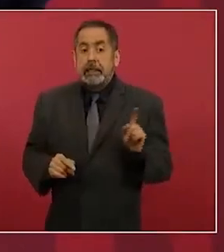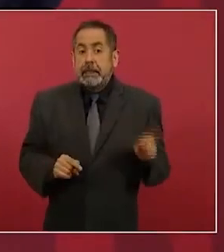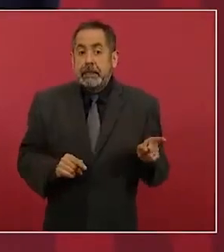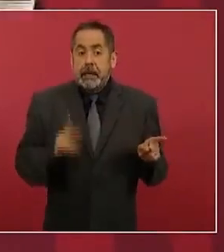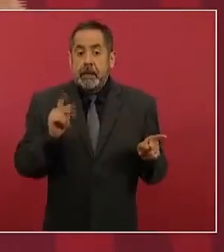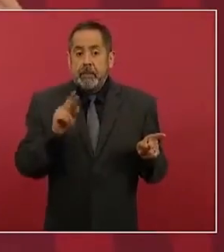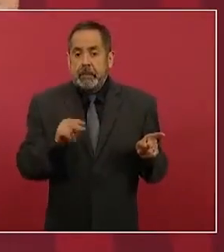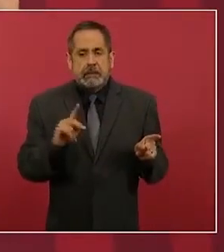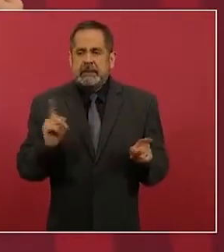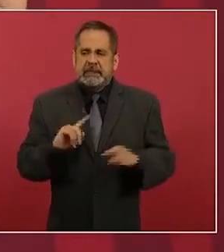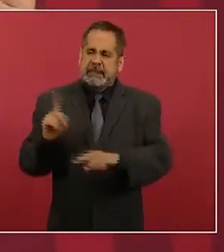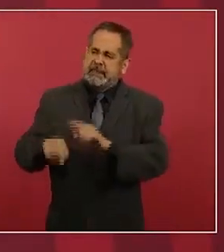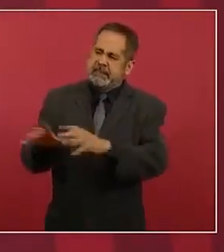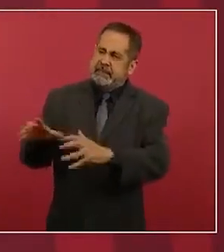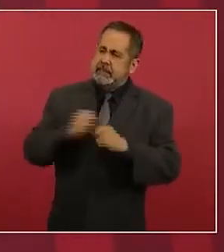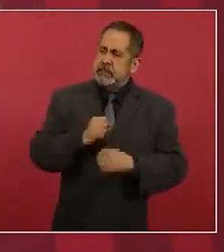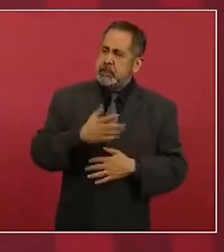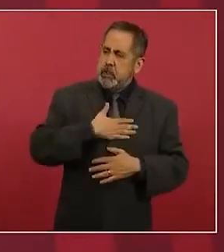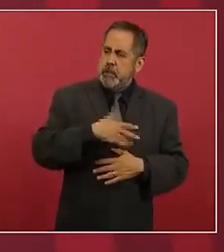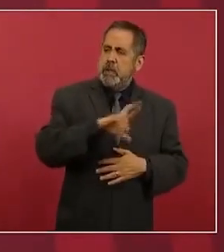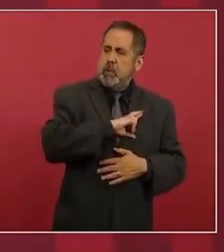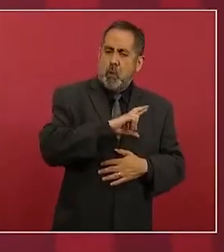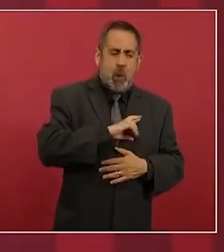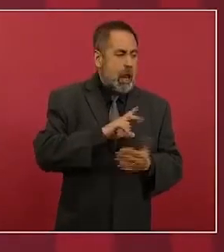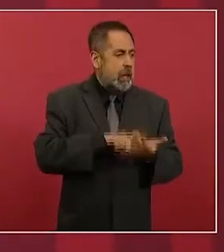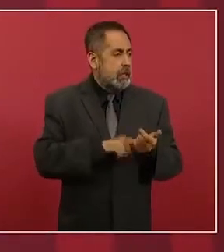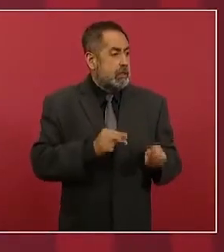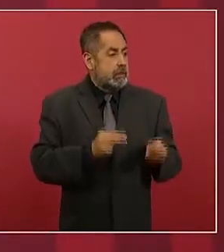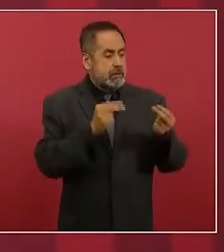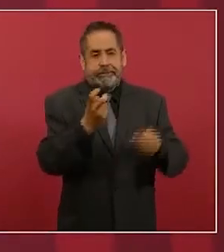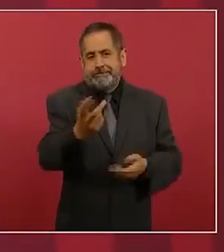a particulares. Por eso,